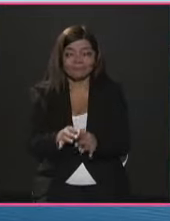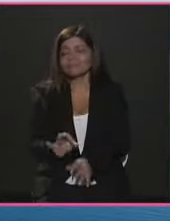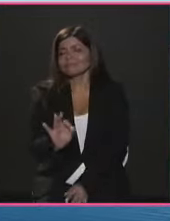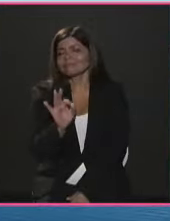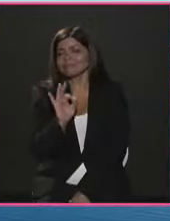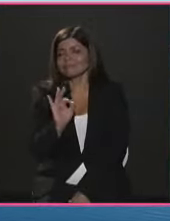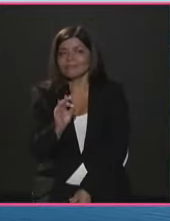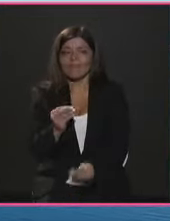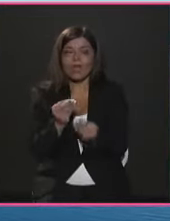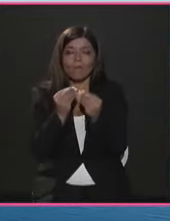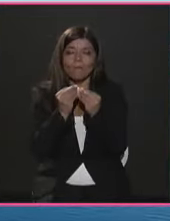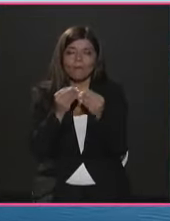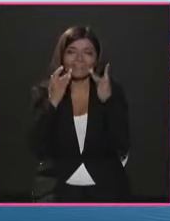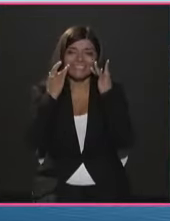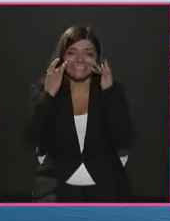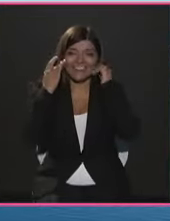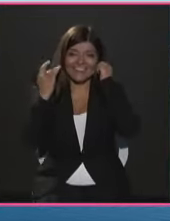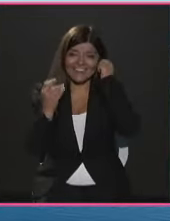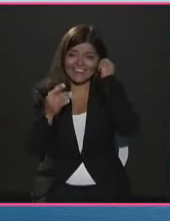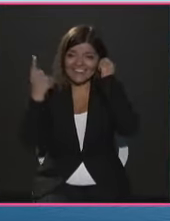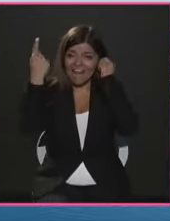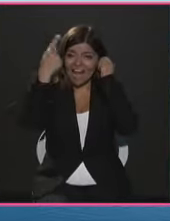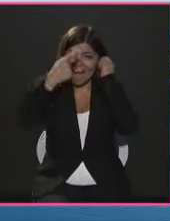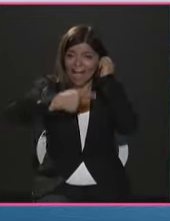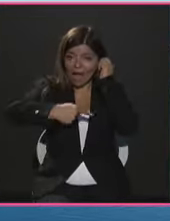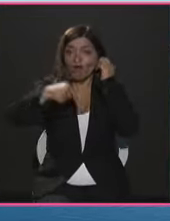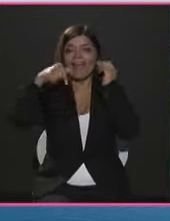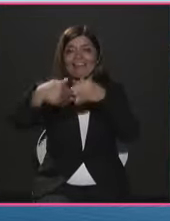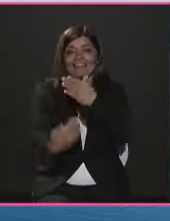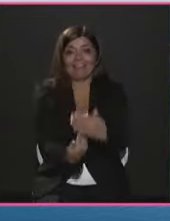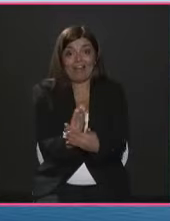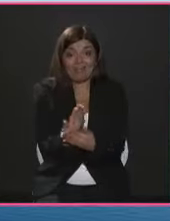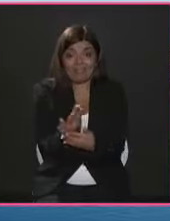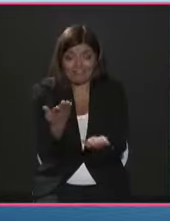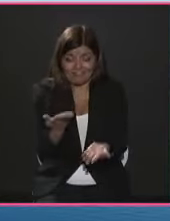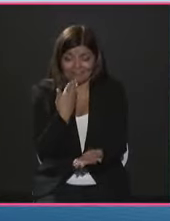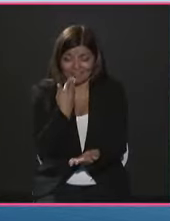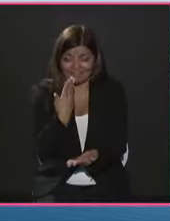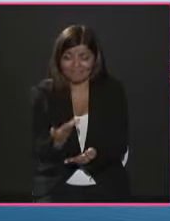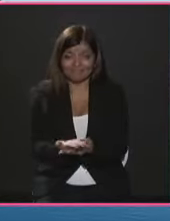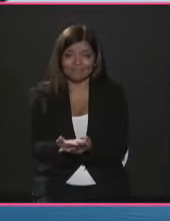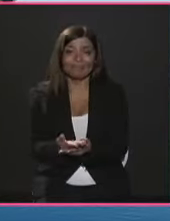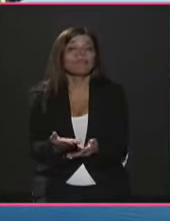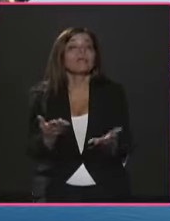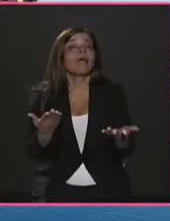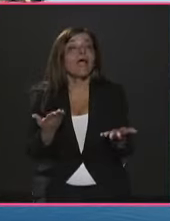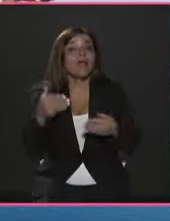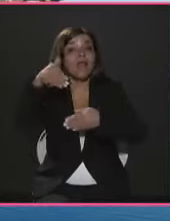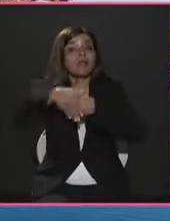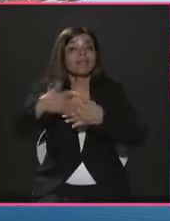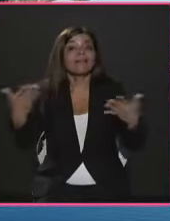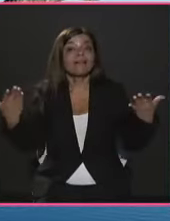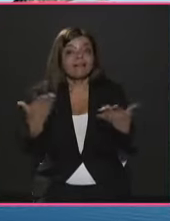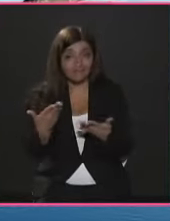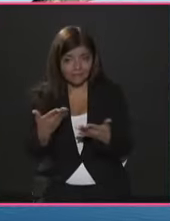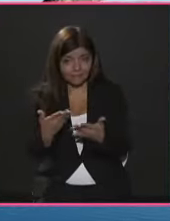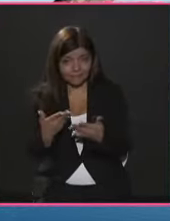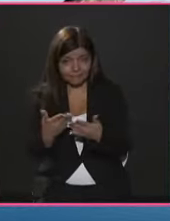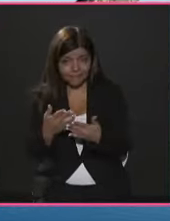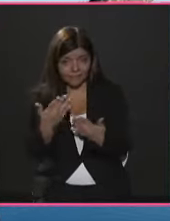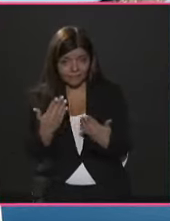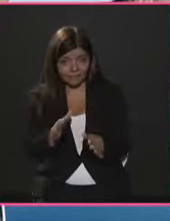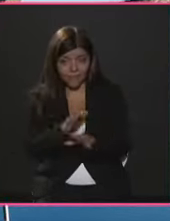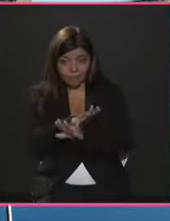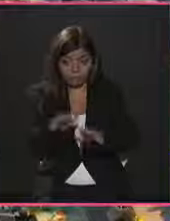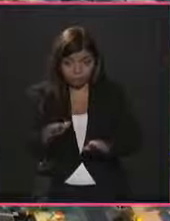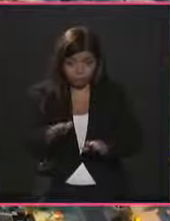fue bastante entretenido la jornada de la mañana y qué se viene para la tarde o ya ahí ha finalizado